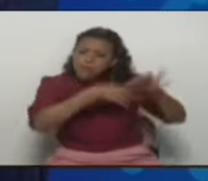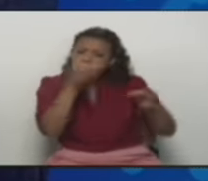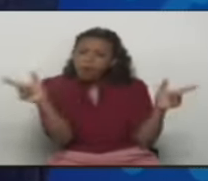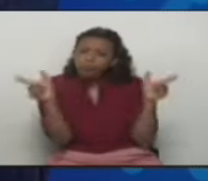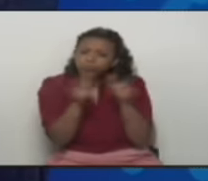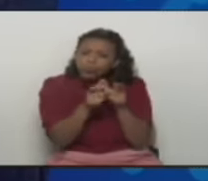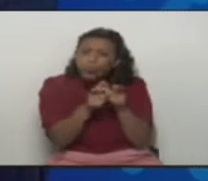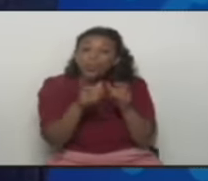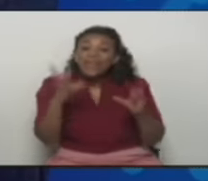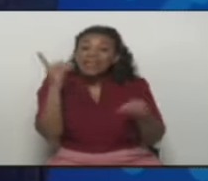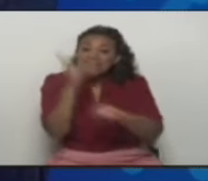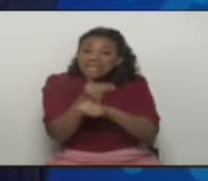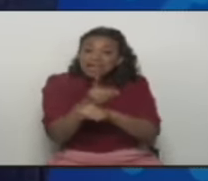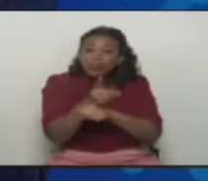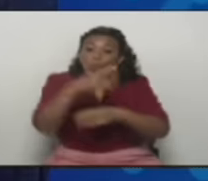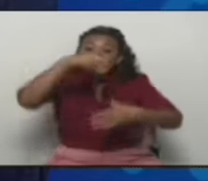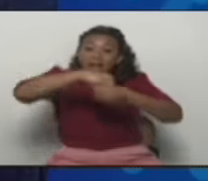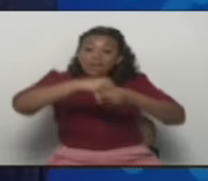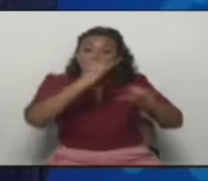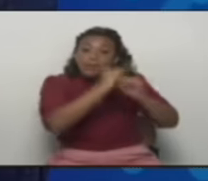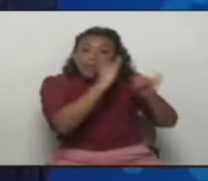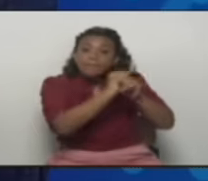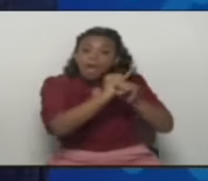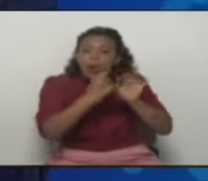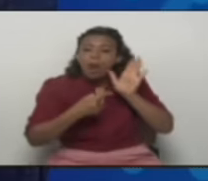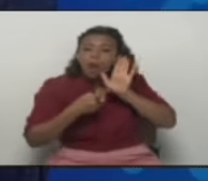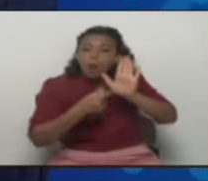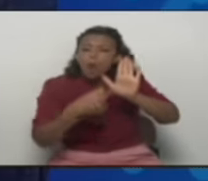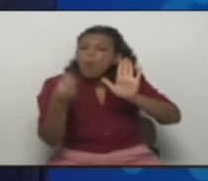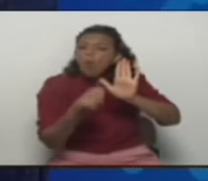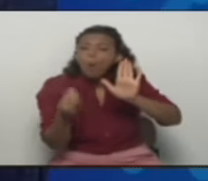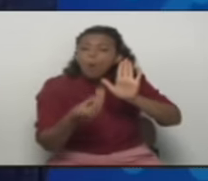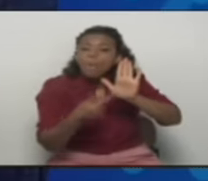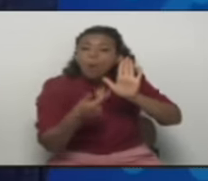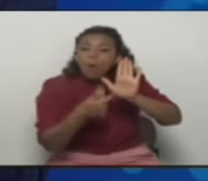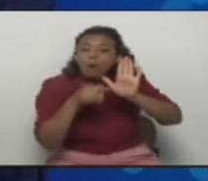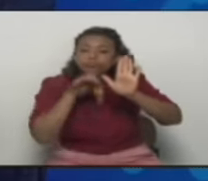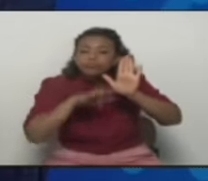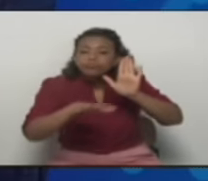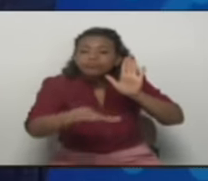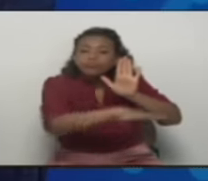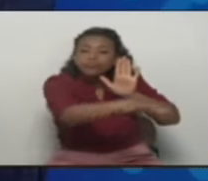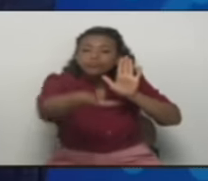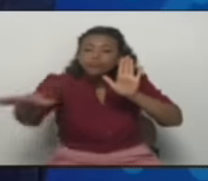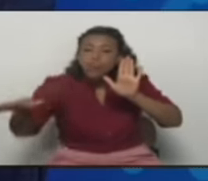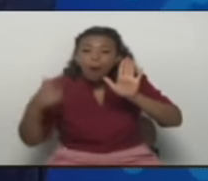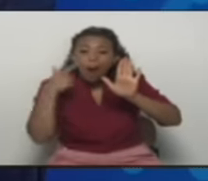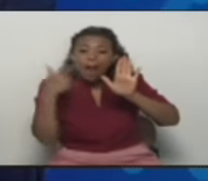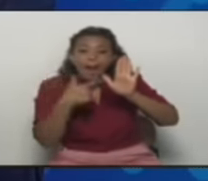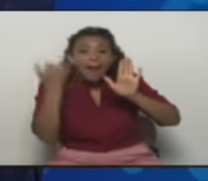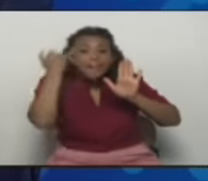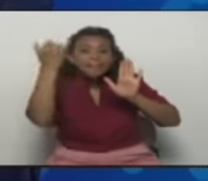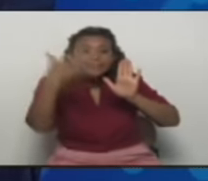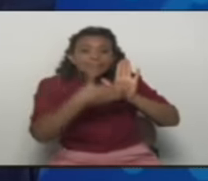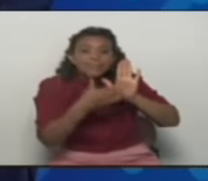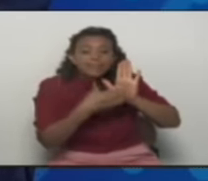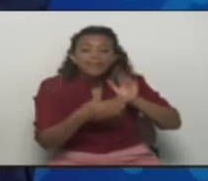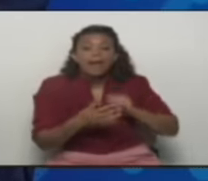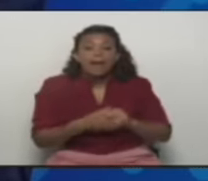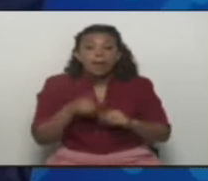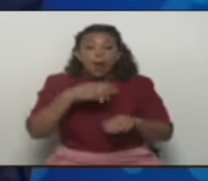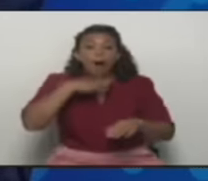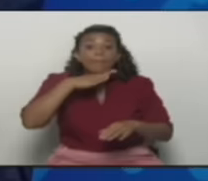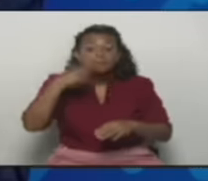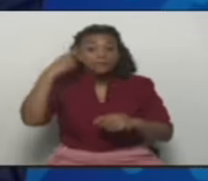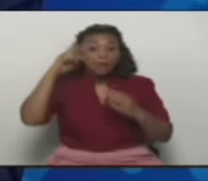una dictadura digital se proyecta en el horizonte. Y precisamente la capacidad